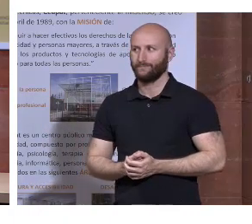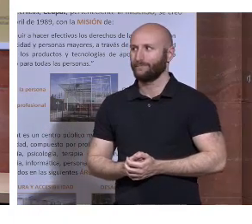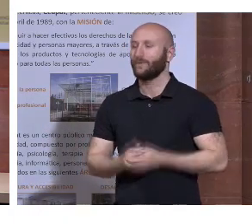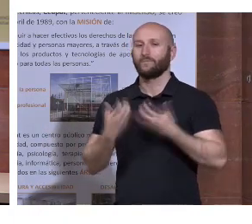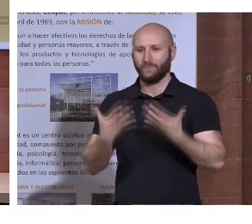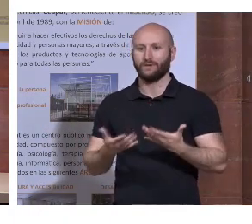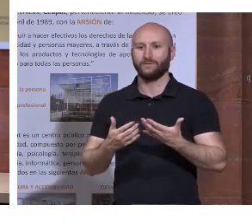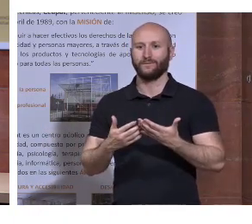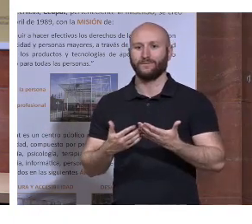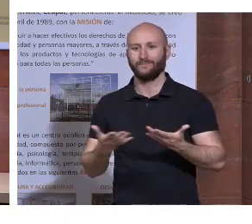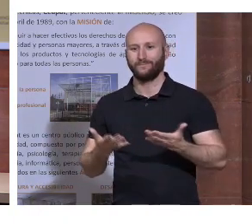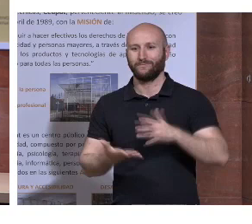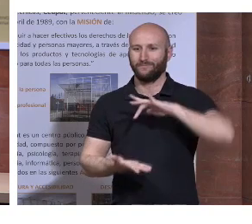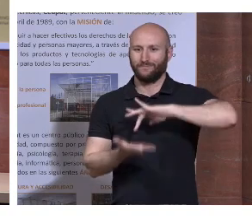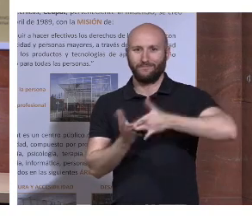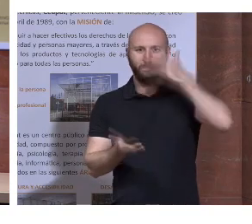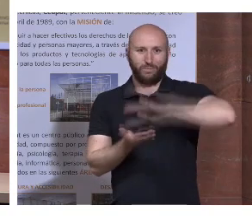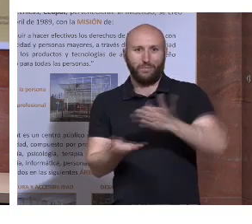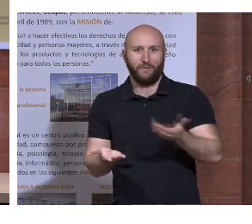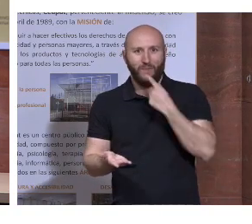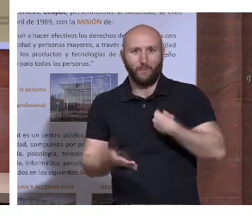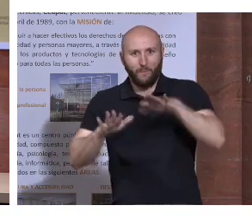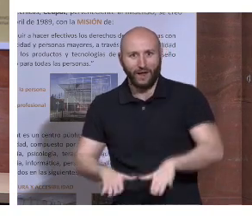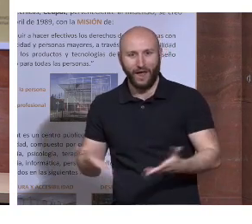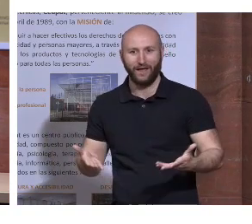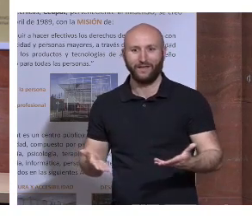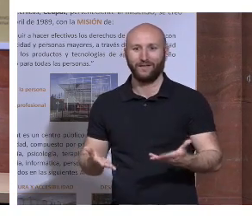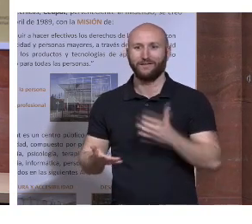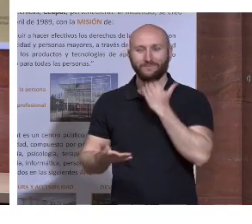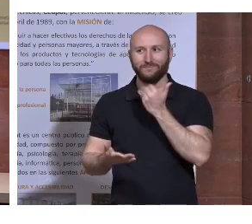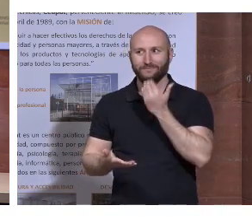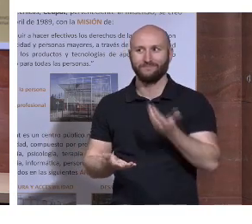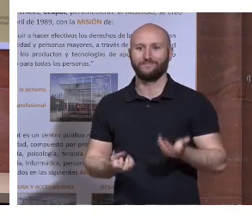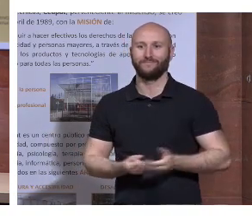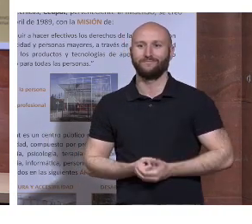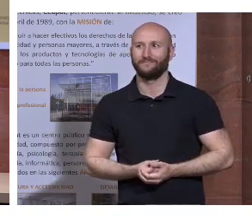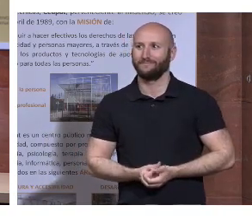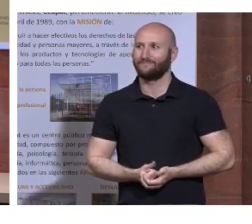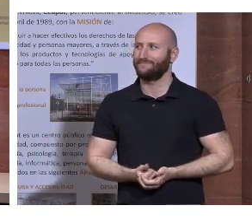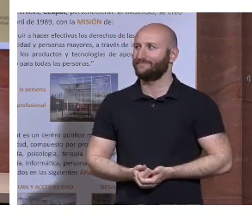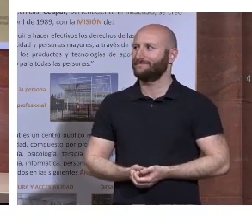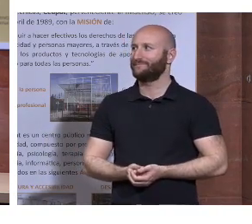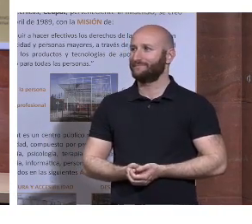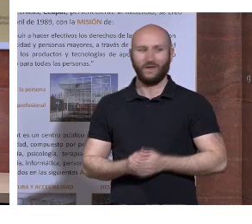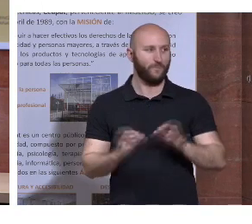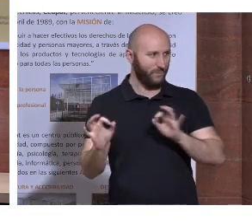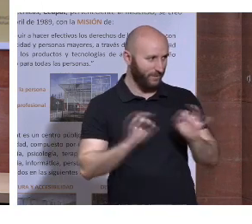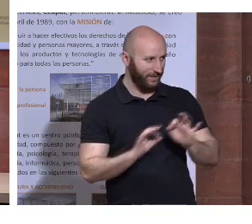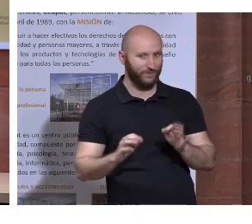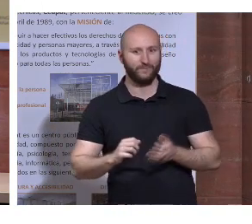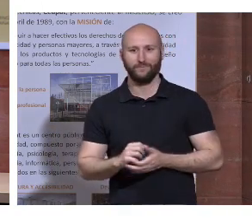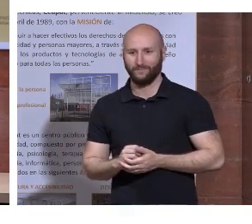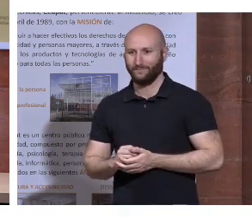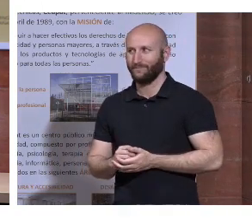¿Preparado? Sí. ¡Para! ¡Hombre! Me tienes que decir para cuando estoy pasando cartas, no al final. ¿Vale? Vale. ¿Preparado?